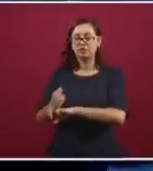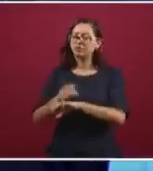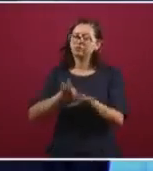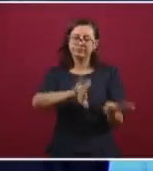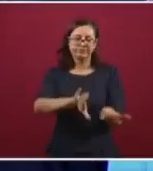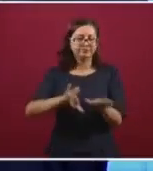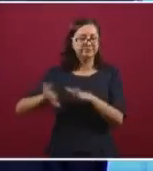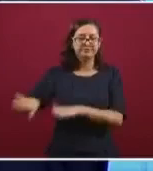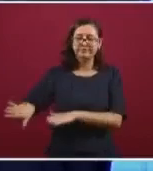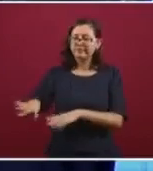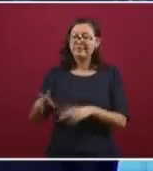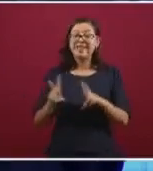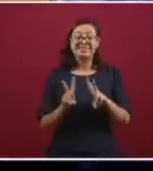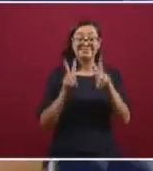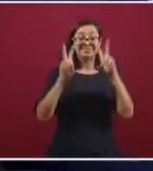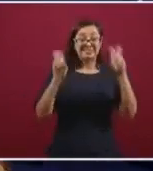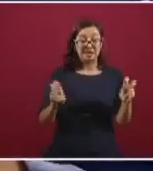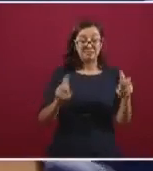Guardia Nacional,